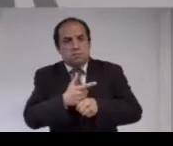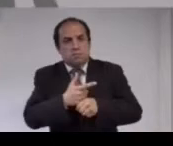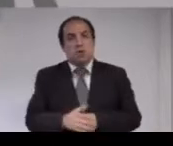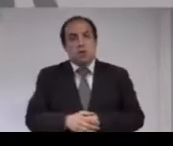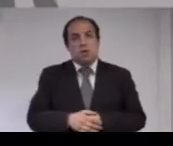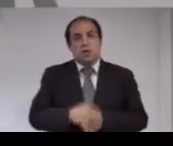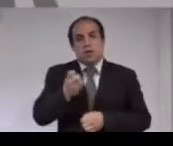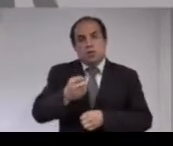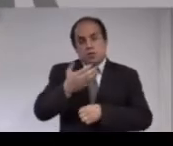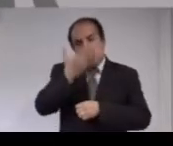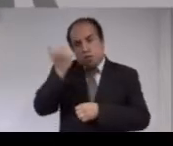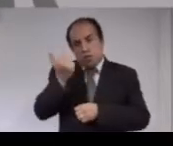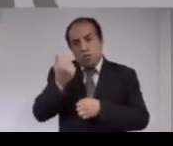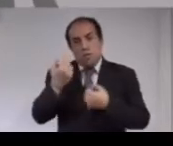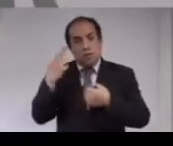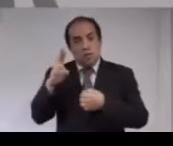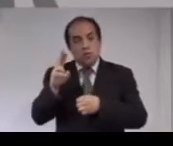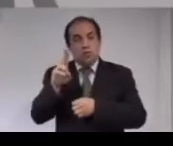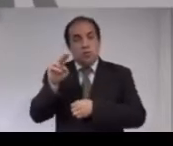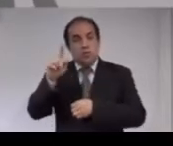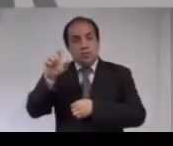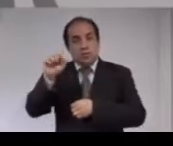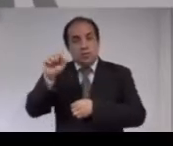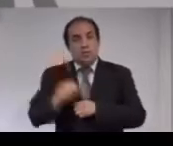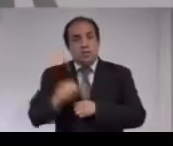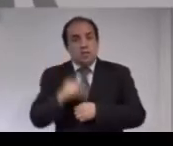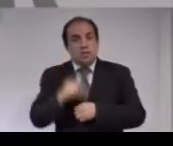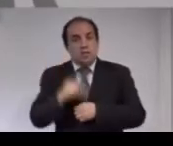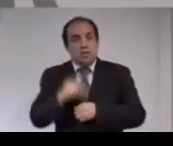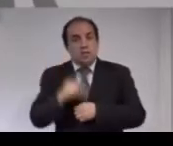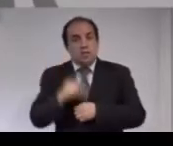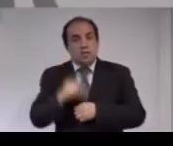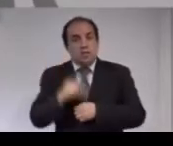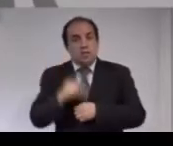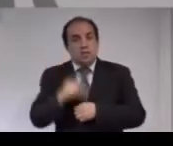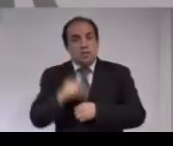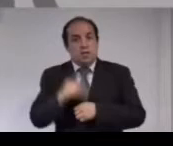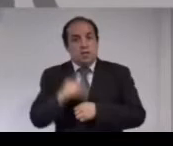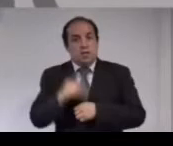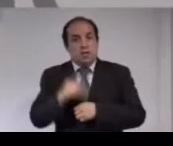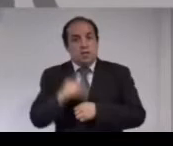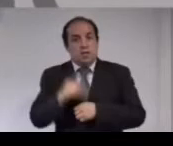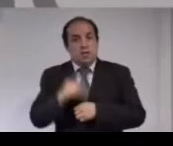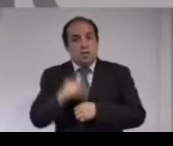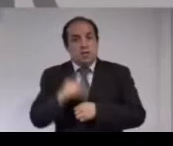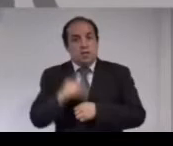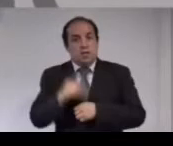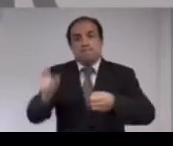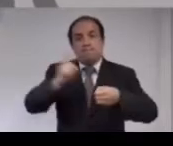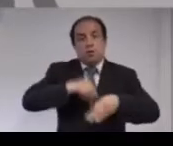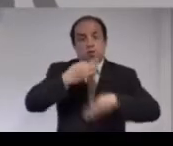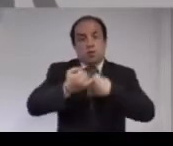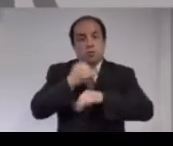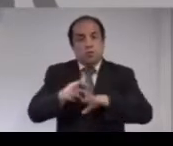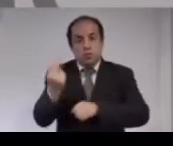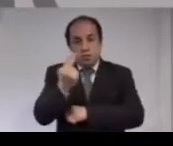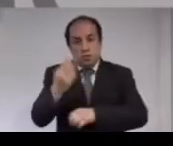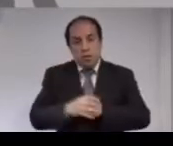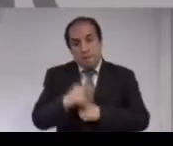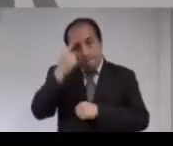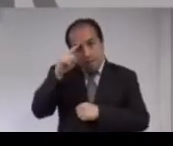quiere comentar algo, pero lo que estamos tratando de hacer es integrar justo toda la información que se requiere para